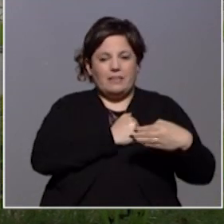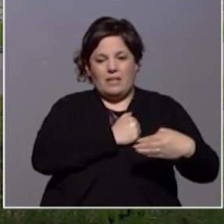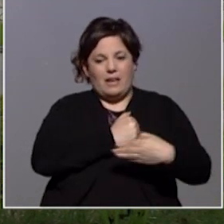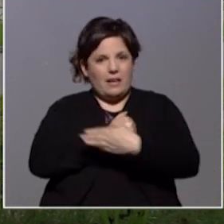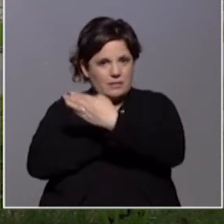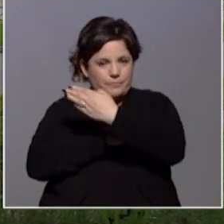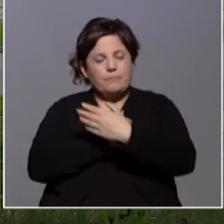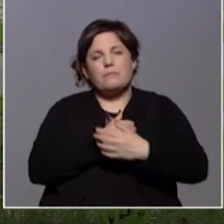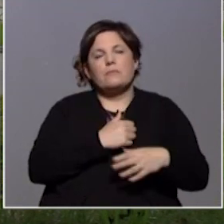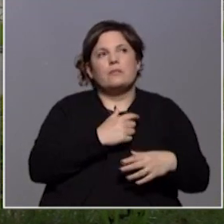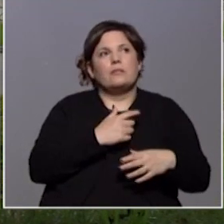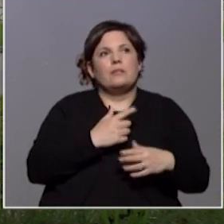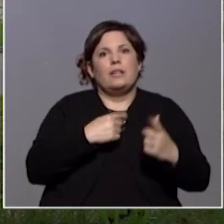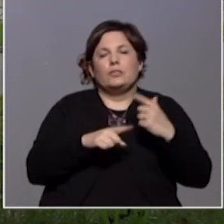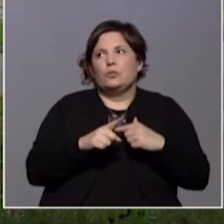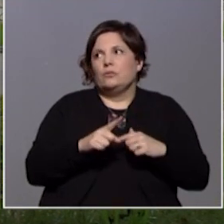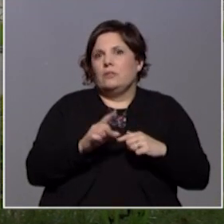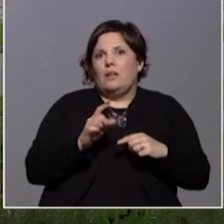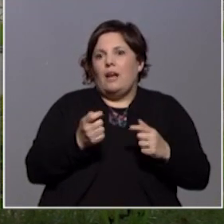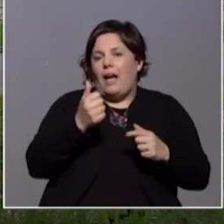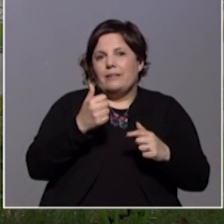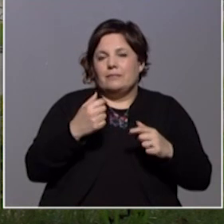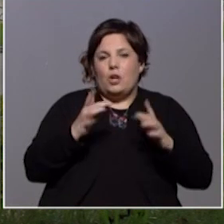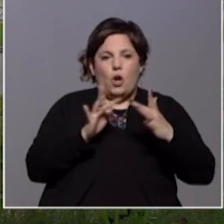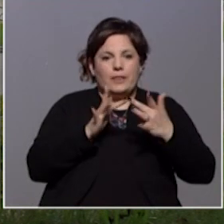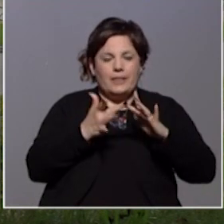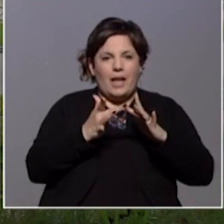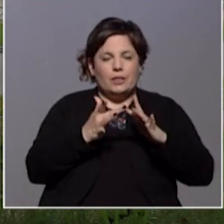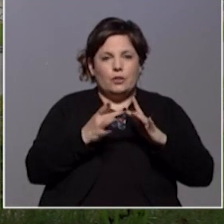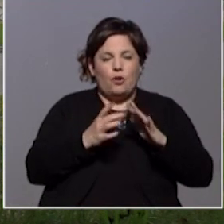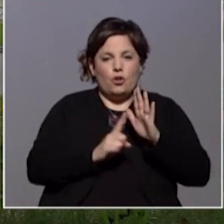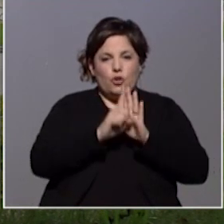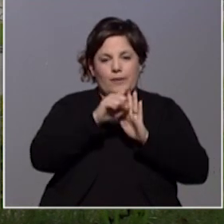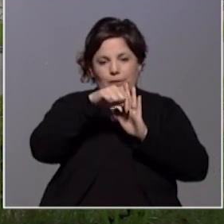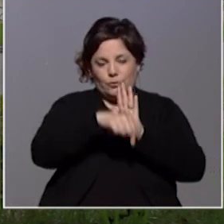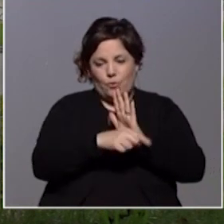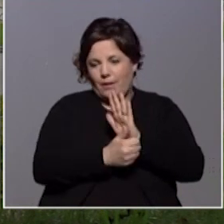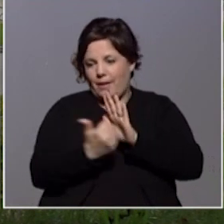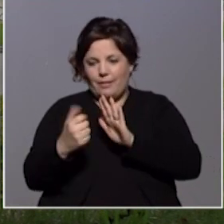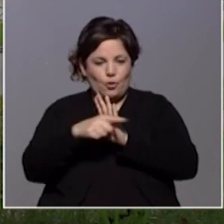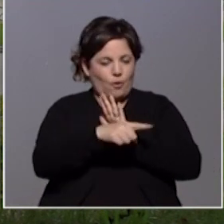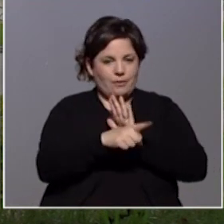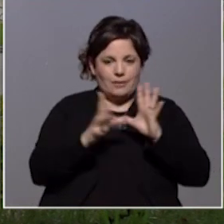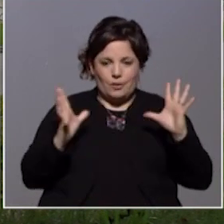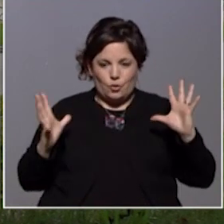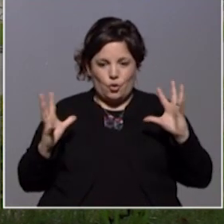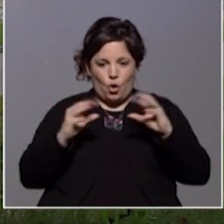Artigas, y es prácticamente la conexión entre el norte y el sur y el este y el oeste de la ciudad de